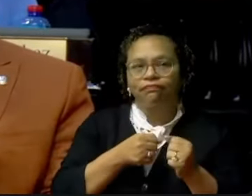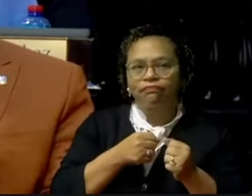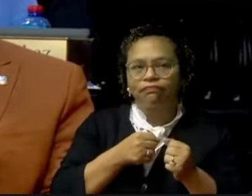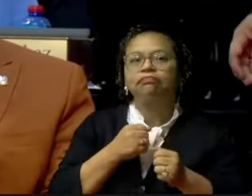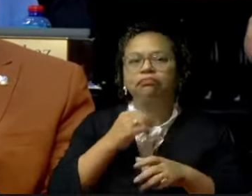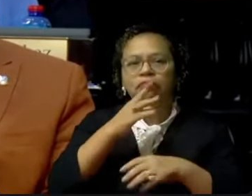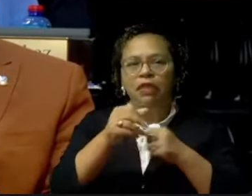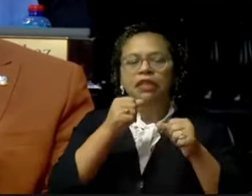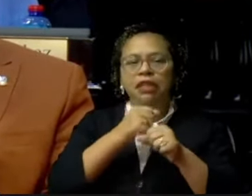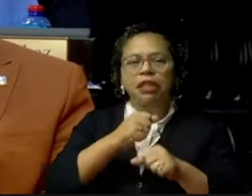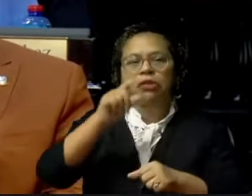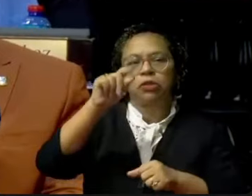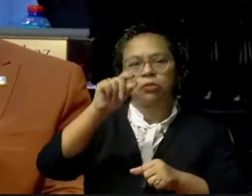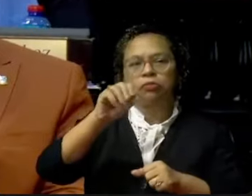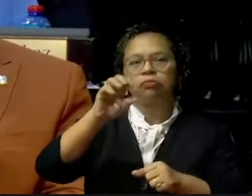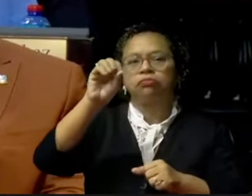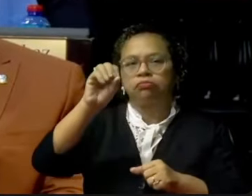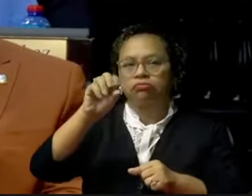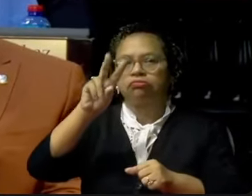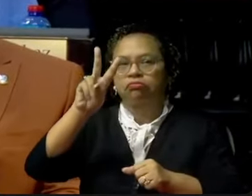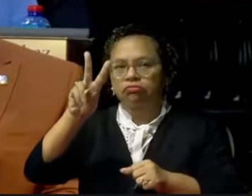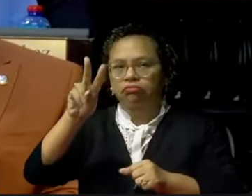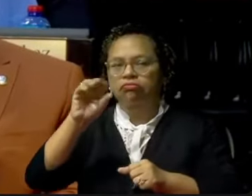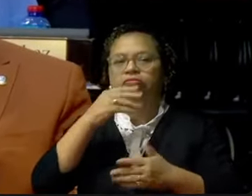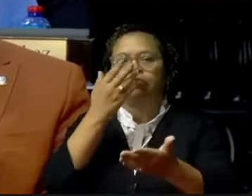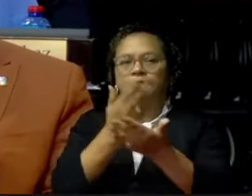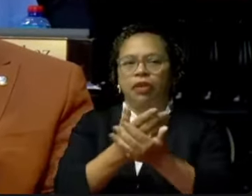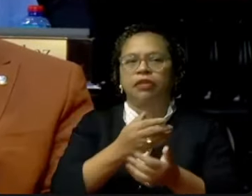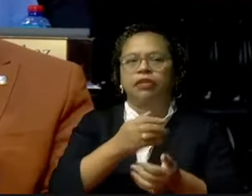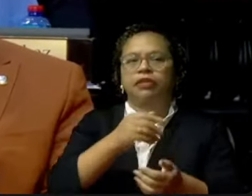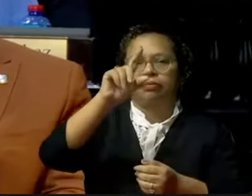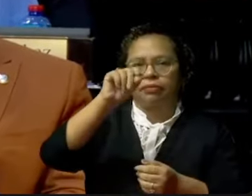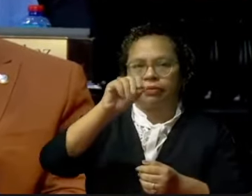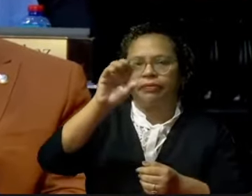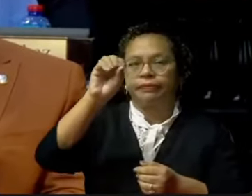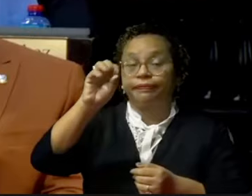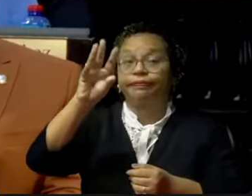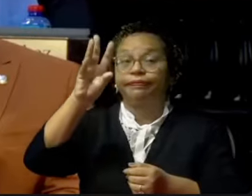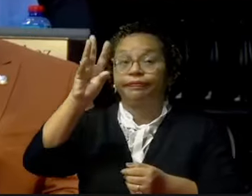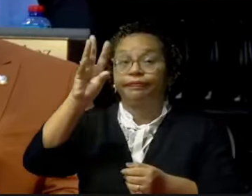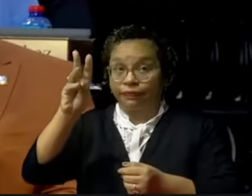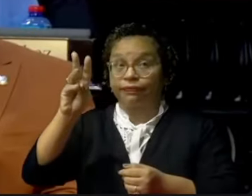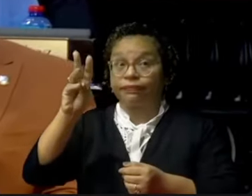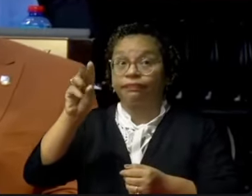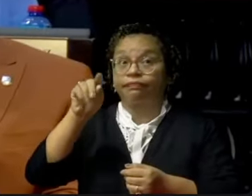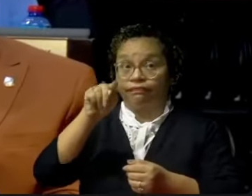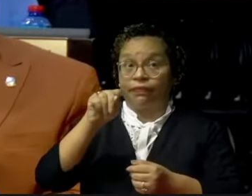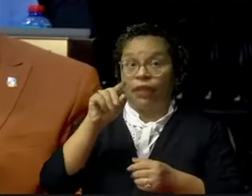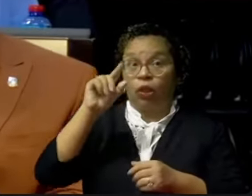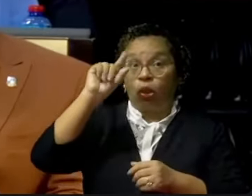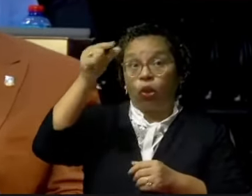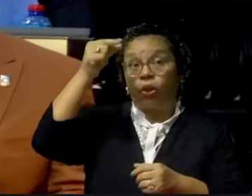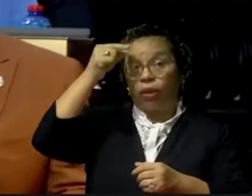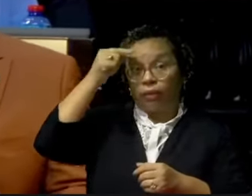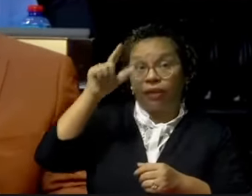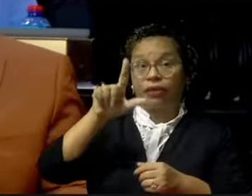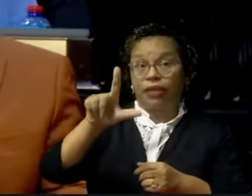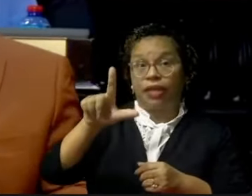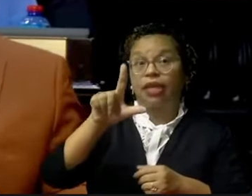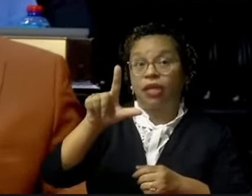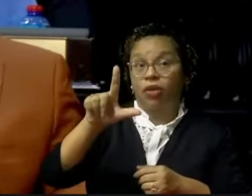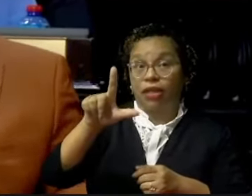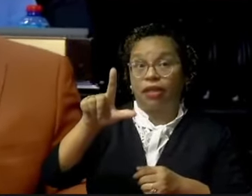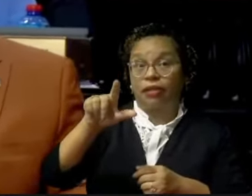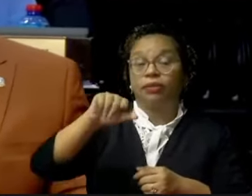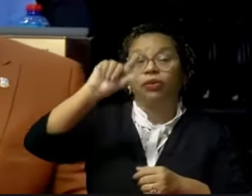que hubo la danza de los millones en el gobierno de Leonel y los gobiernos de Danilo Medina, yo